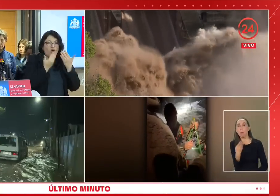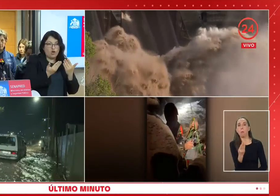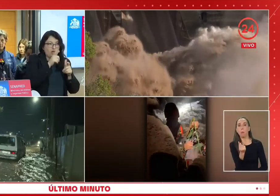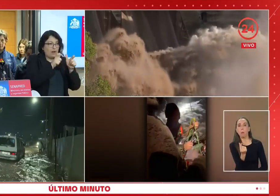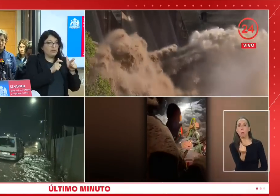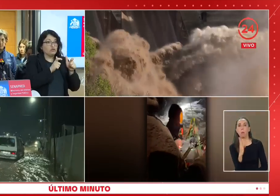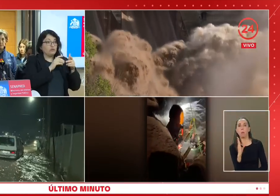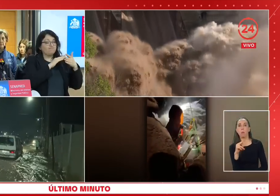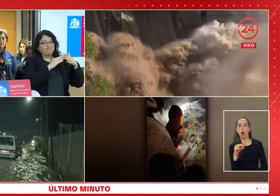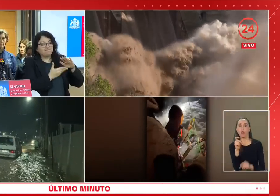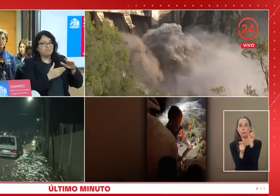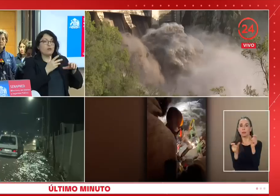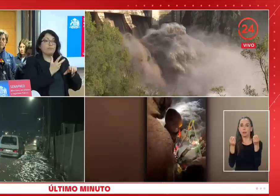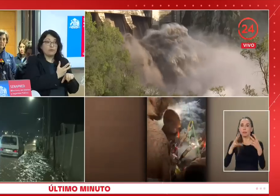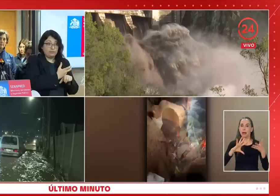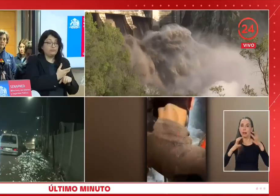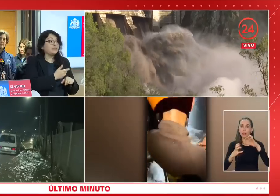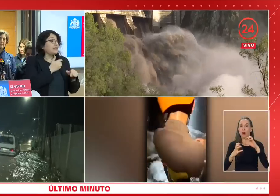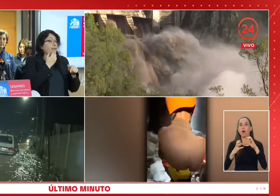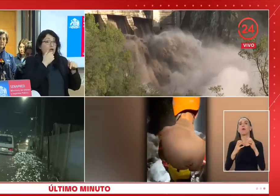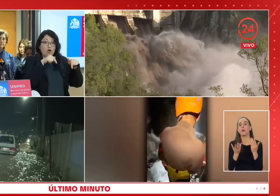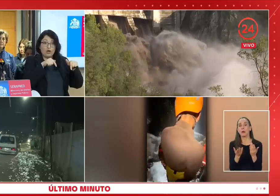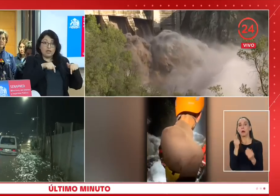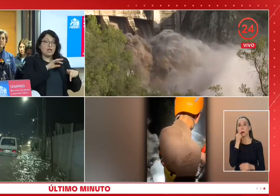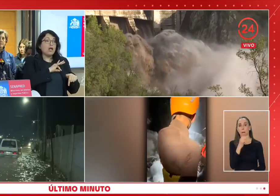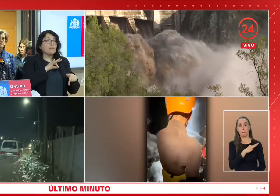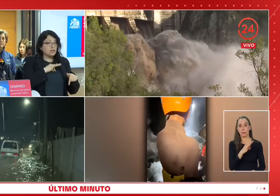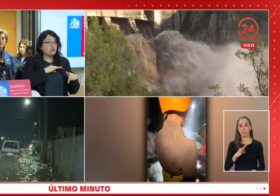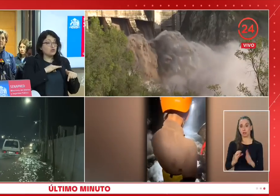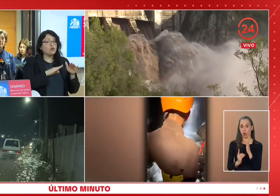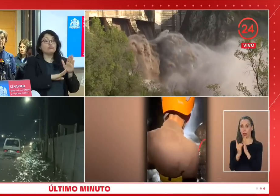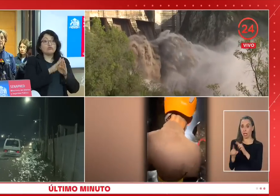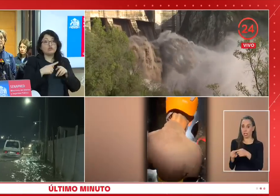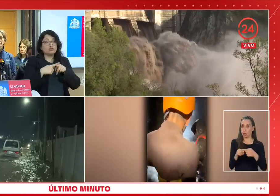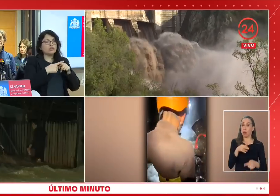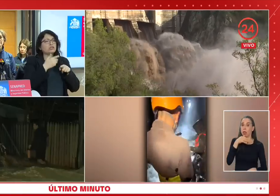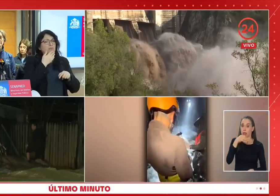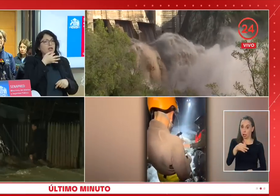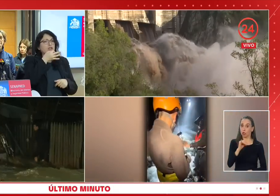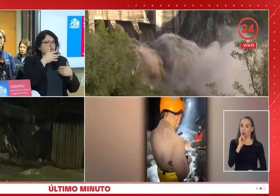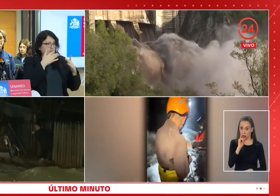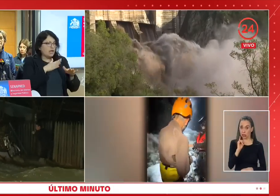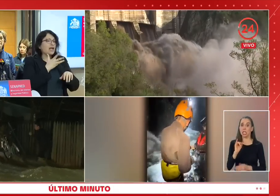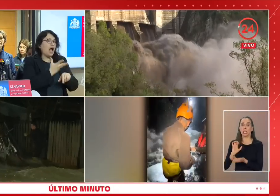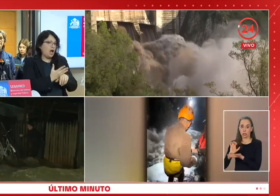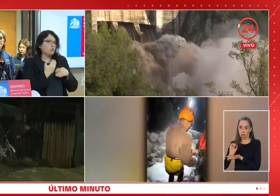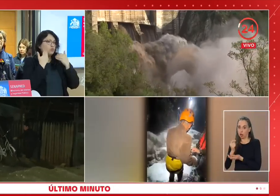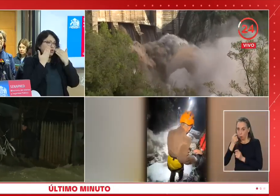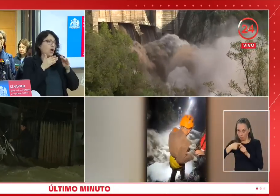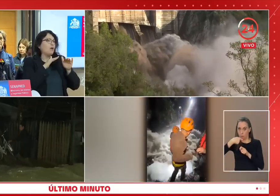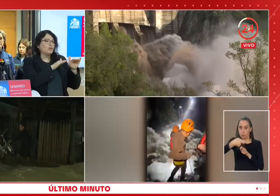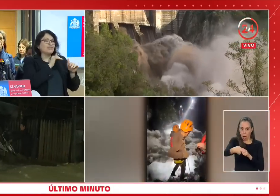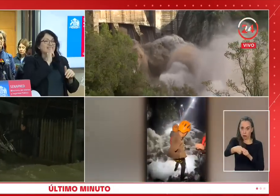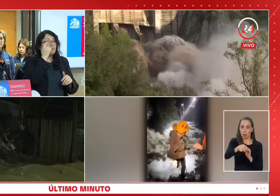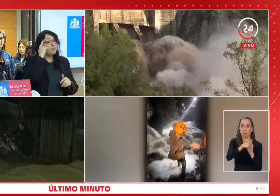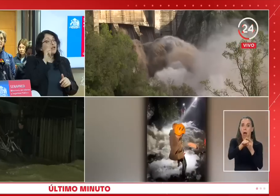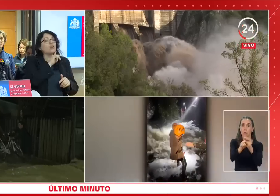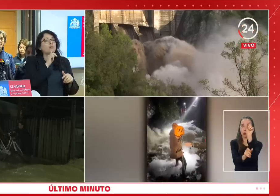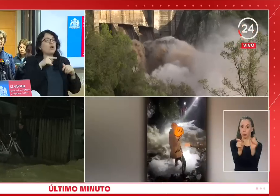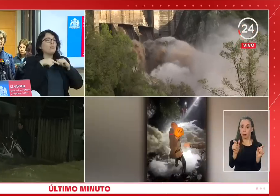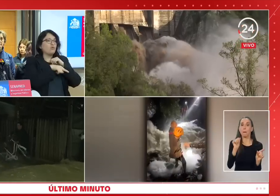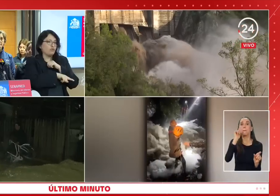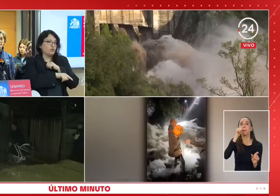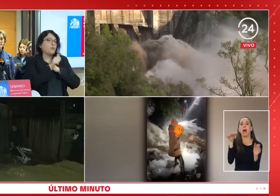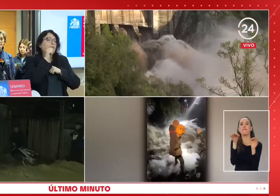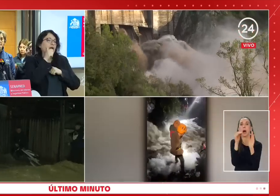las personas damnificadas ya hoy día el ministro de desarrollo social mencionó que va a haber estos apoyos pero los detalles los vamos a comunicar